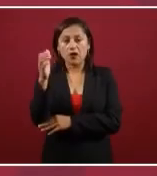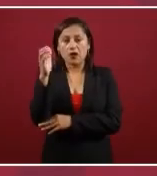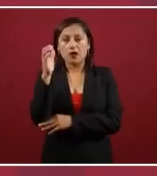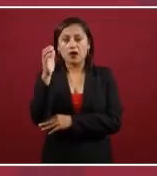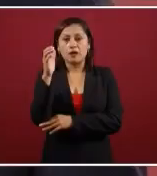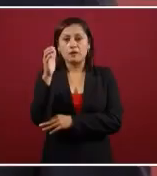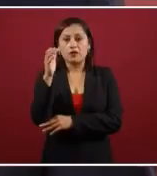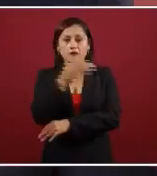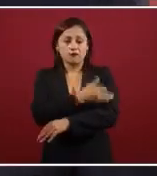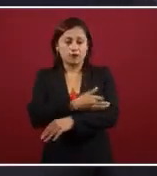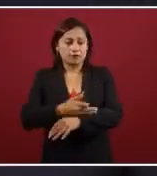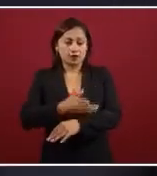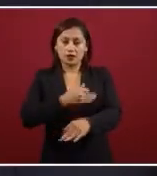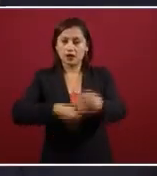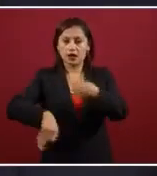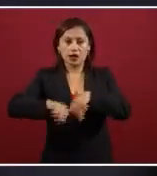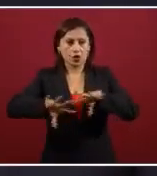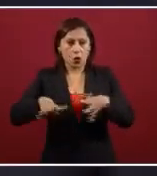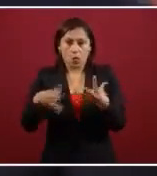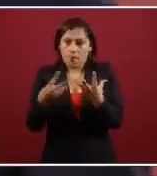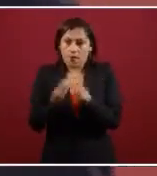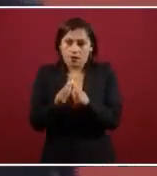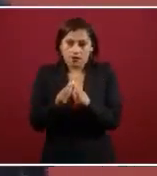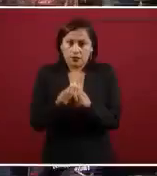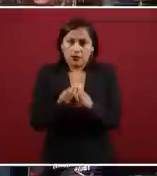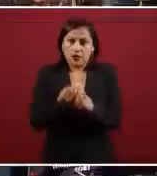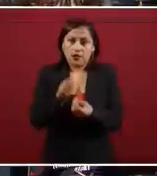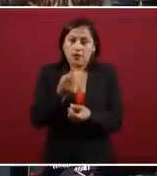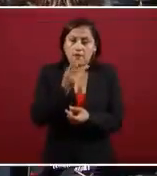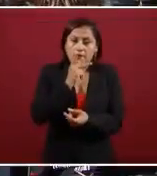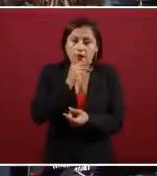pero pues es parte de